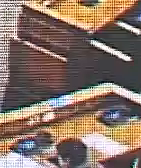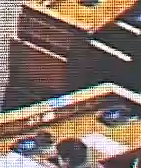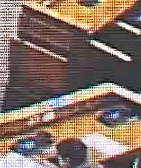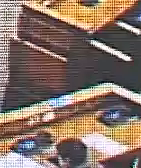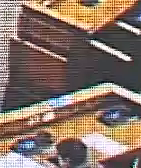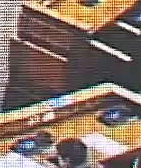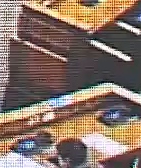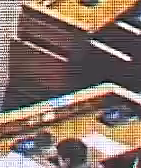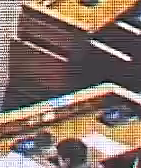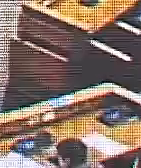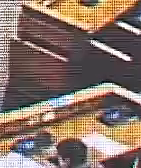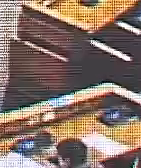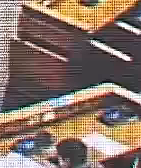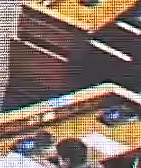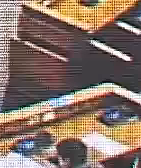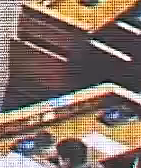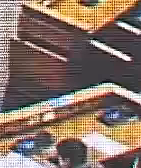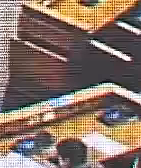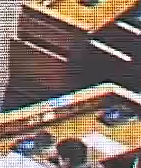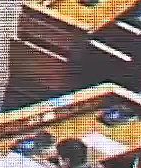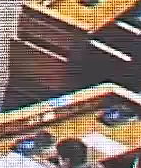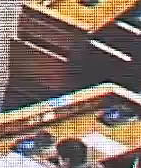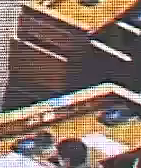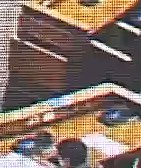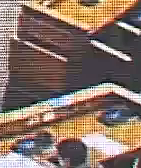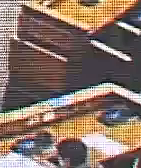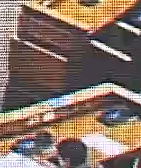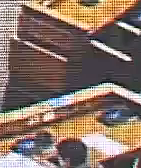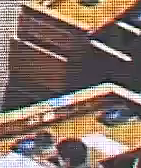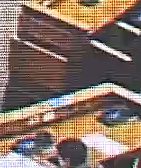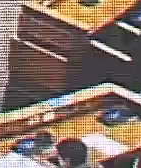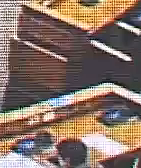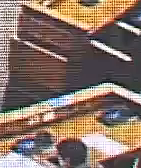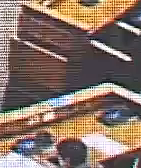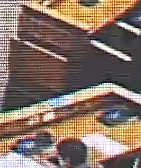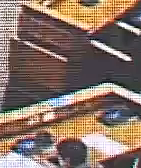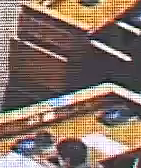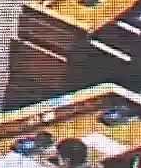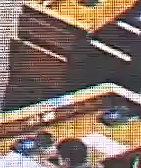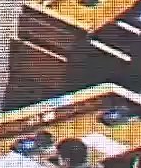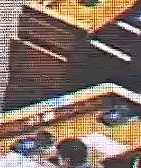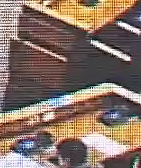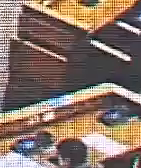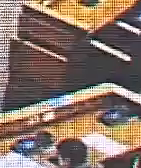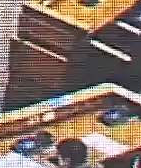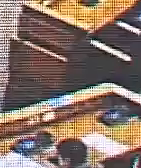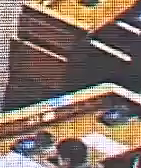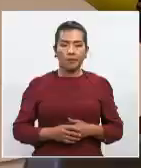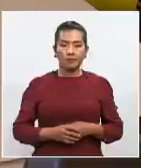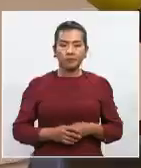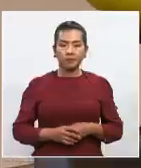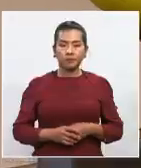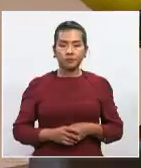wija aka asamblea legislativa plurinacional tokareo ha lokta si waya hati sa sida waya tiya waya praki.